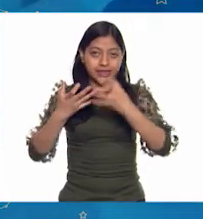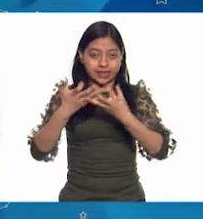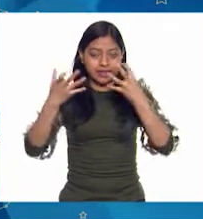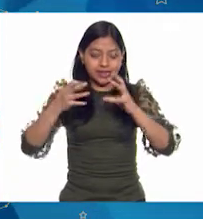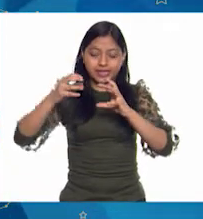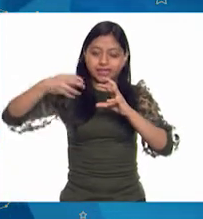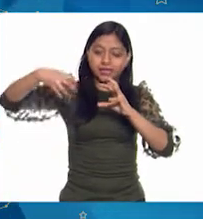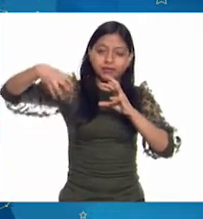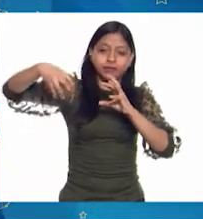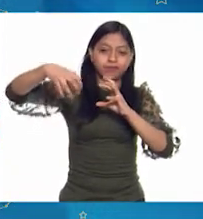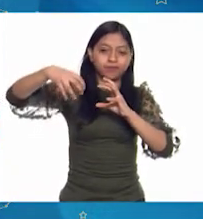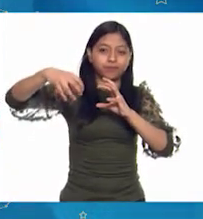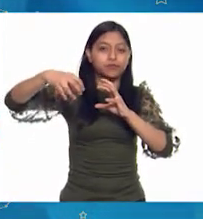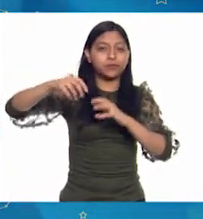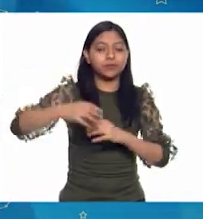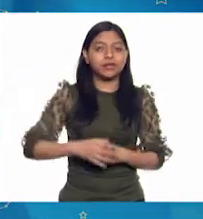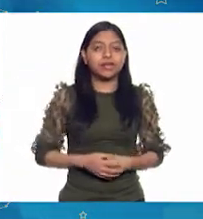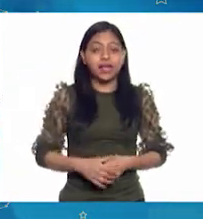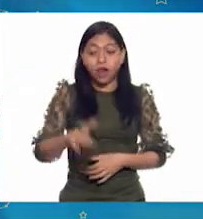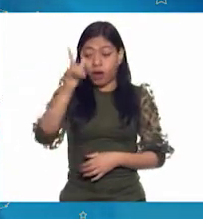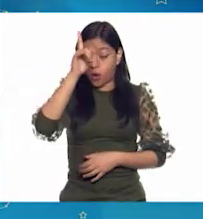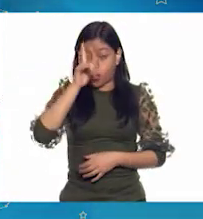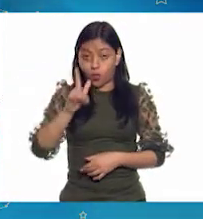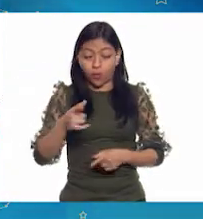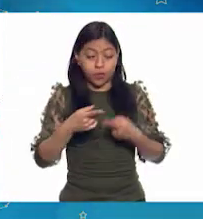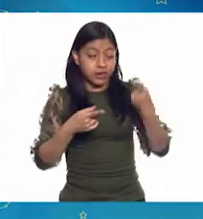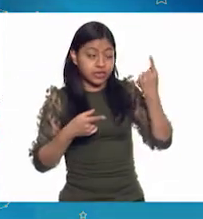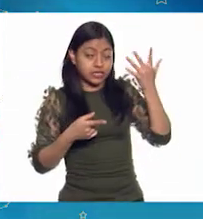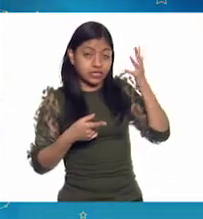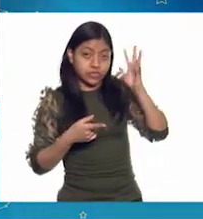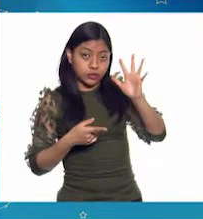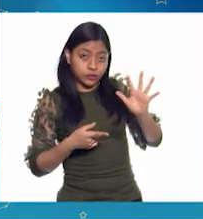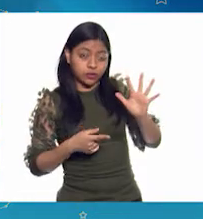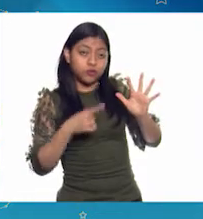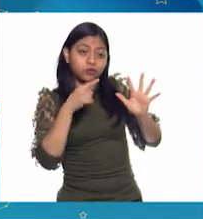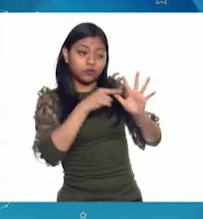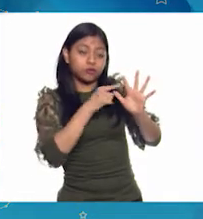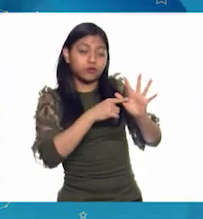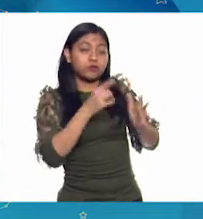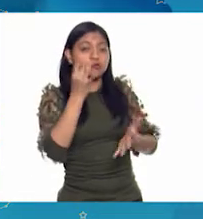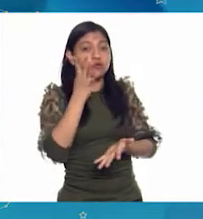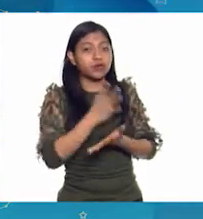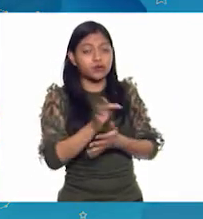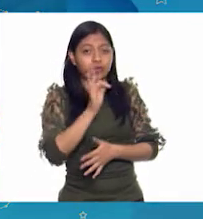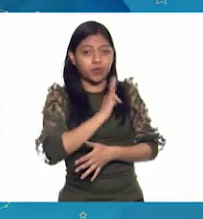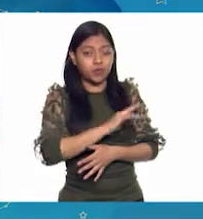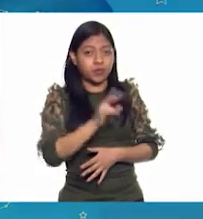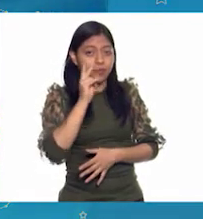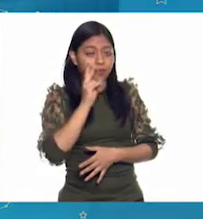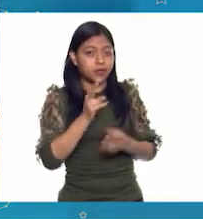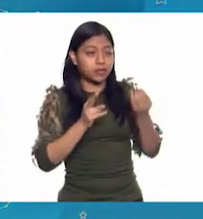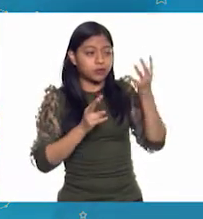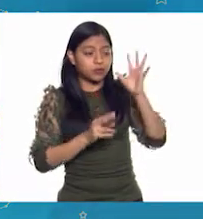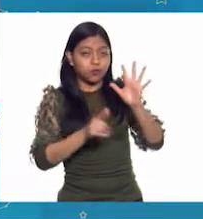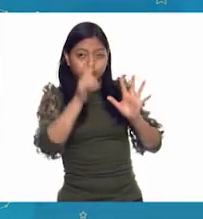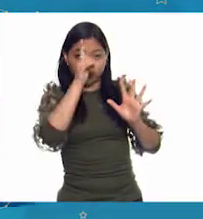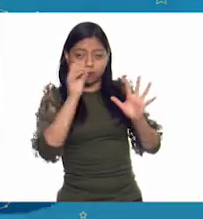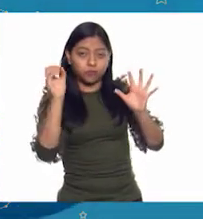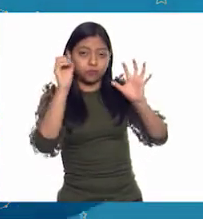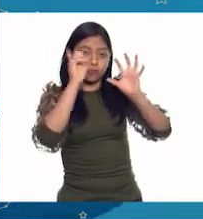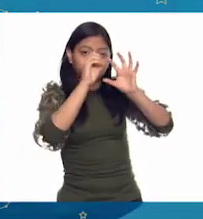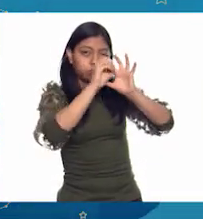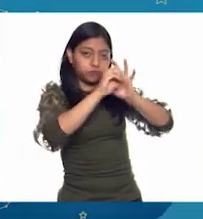A diferencia de los eclipses de luna, los de sol pueden ser observados solo por franjas donde se desplaza la sombra de la luna llamada